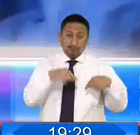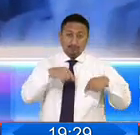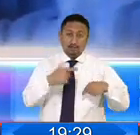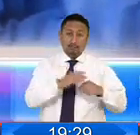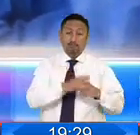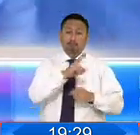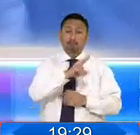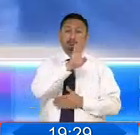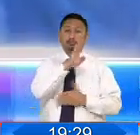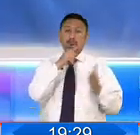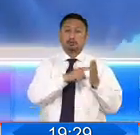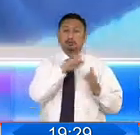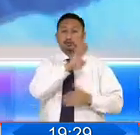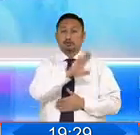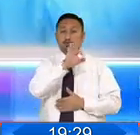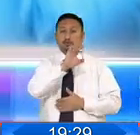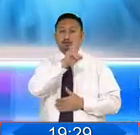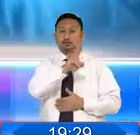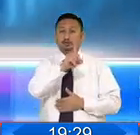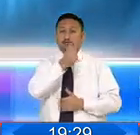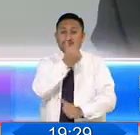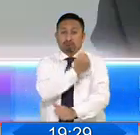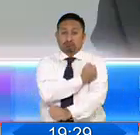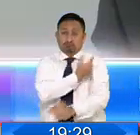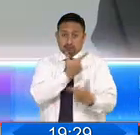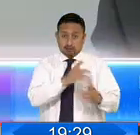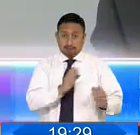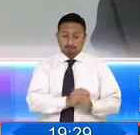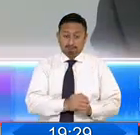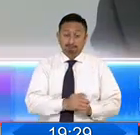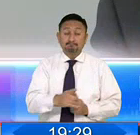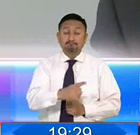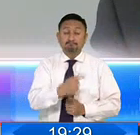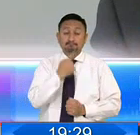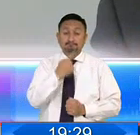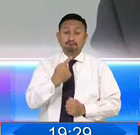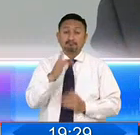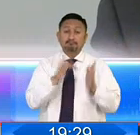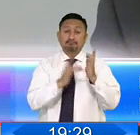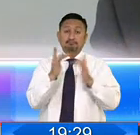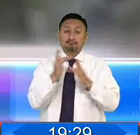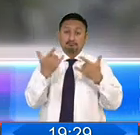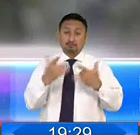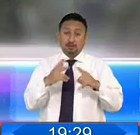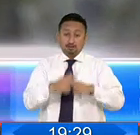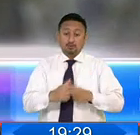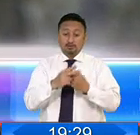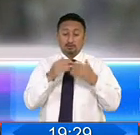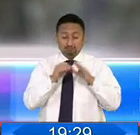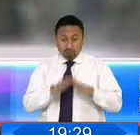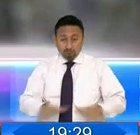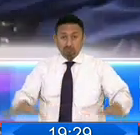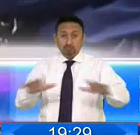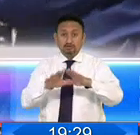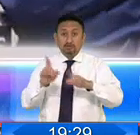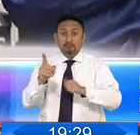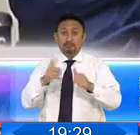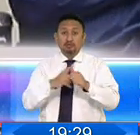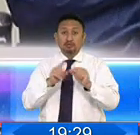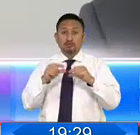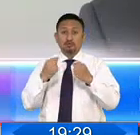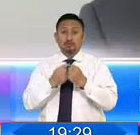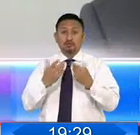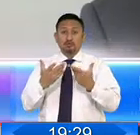aplicado 24.492 dosis. Ceballos anunció que desde abril iniciará la fase masiva con sectores